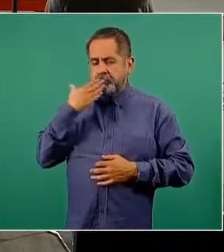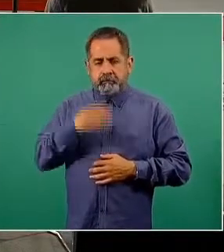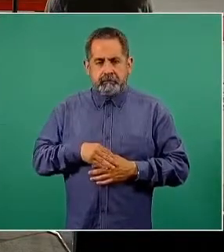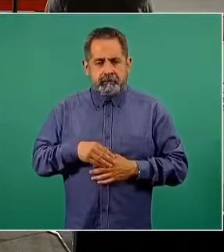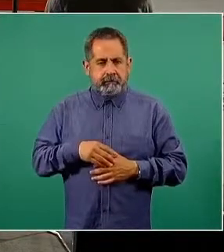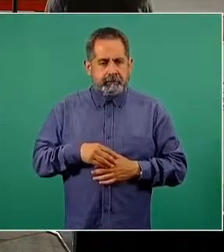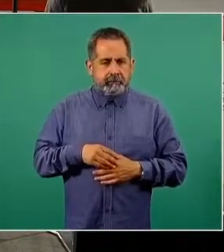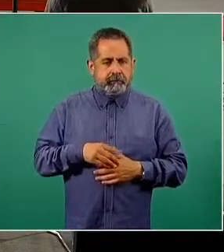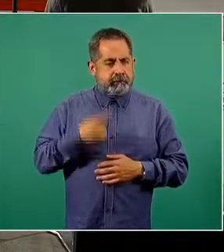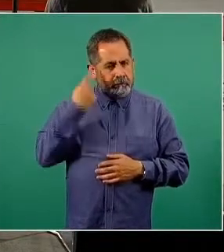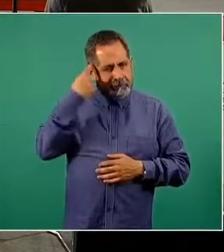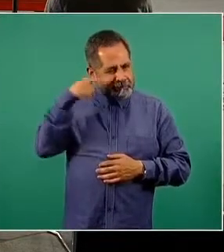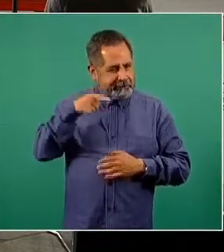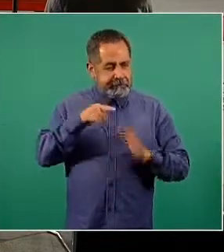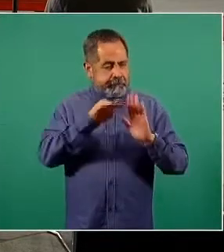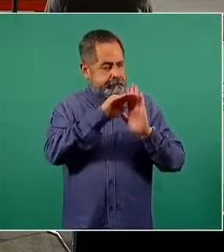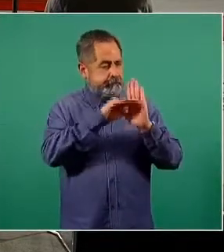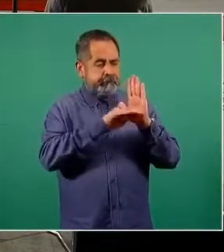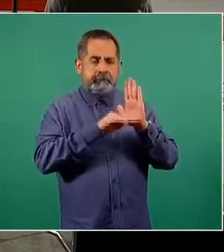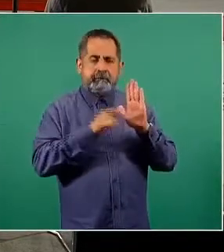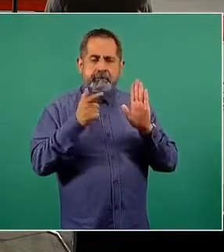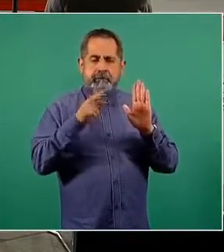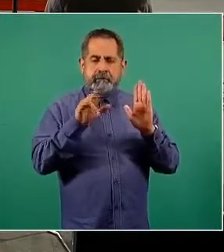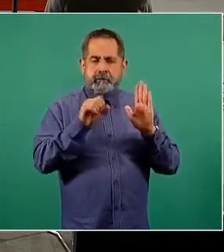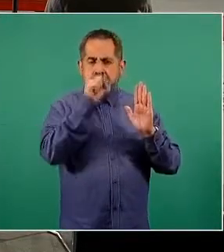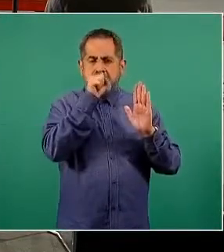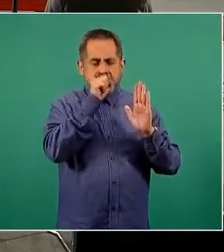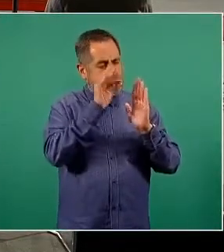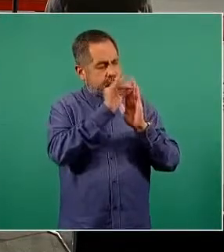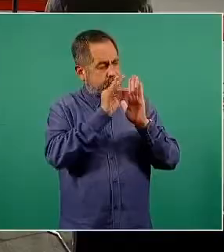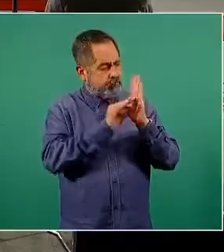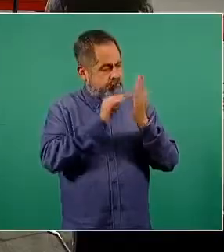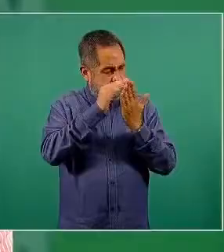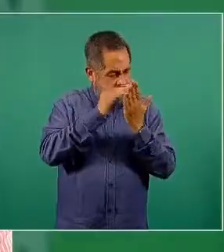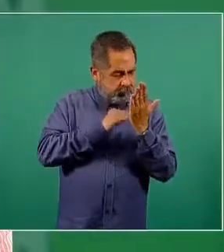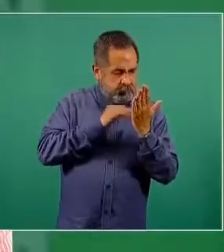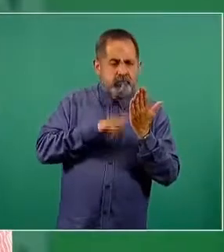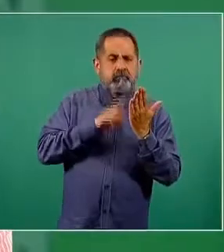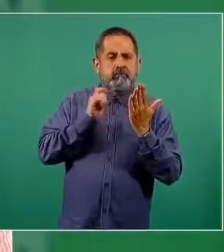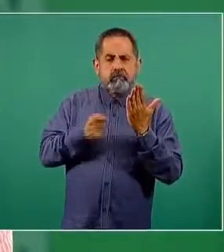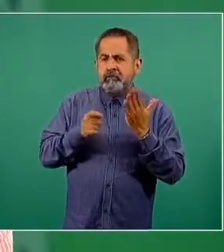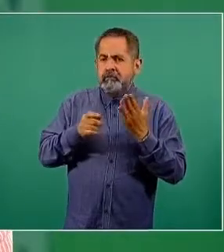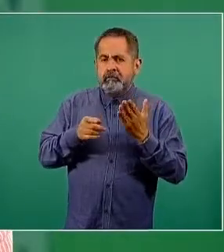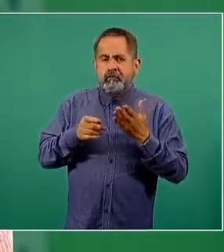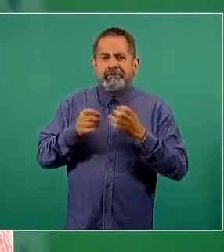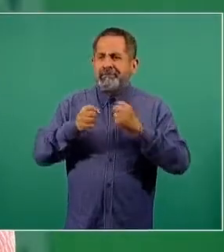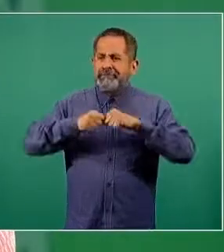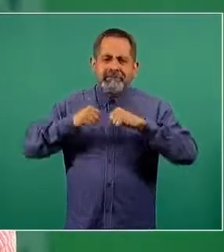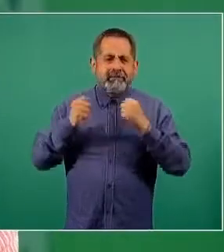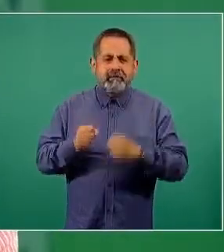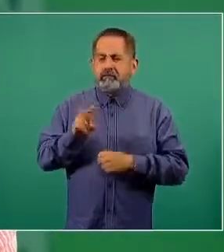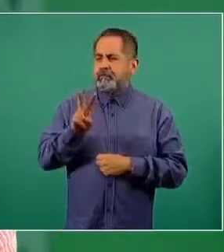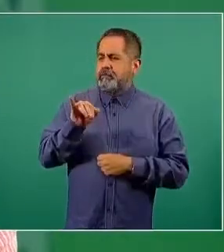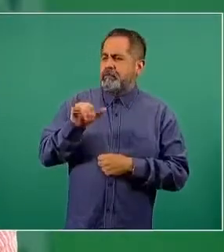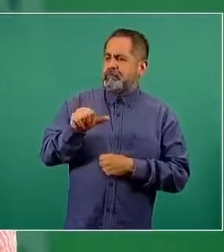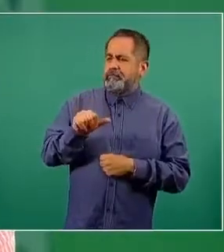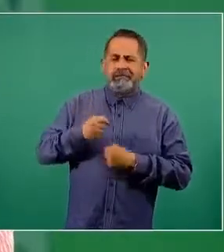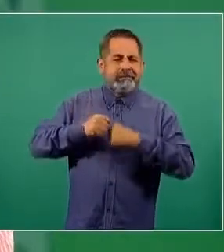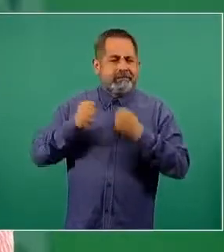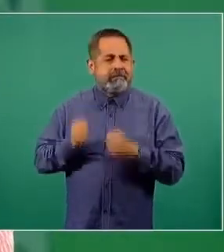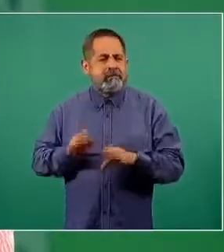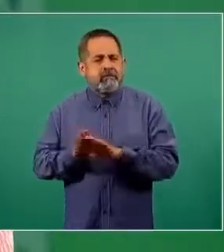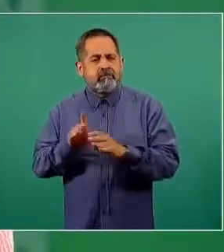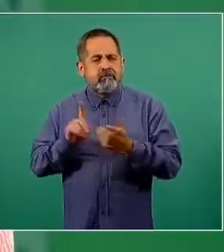como dije, da resultados en la medida en que ya se han establecido estas vías seguras y estas vías seguras permiten, por un lado, la